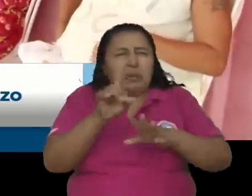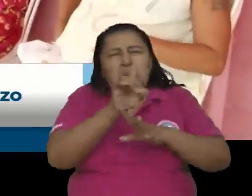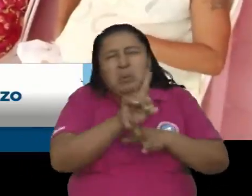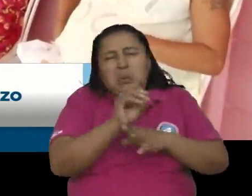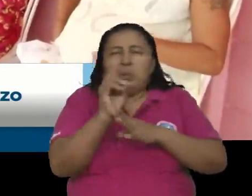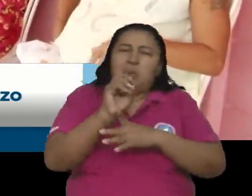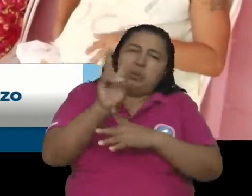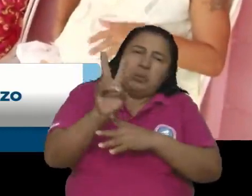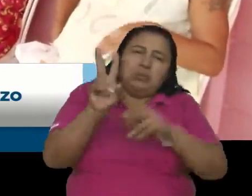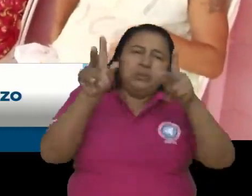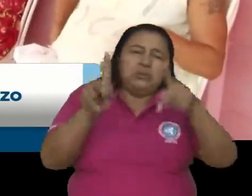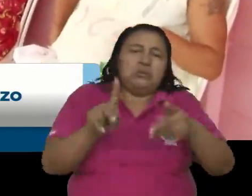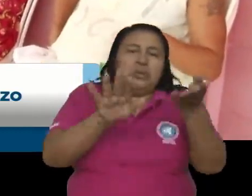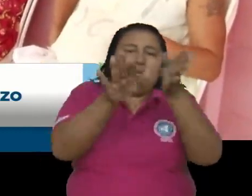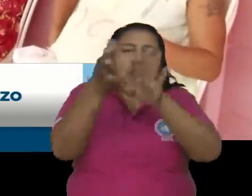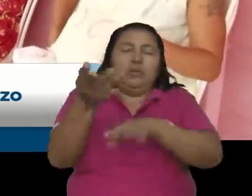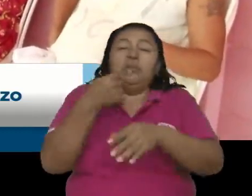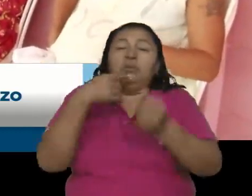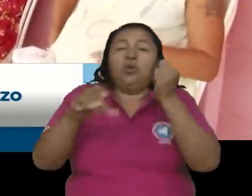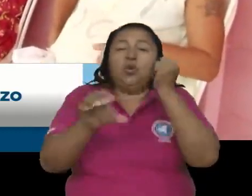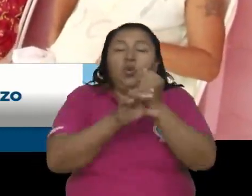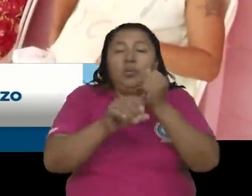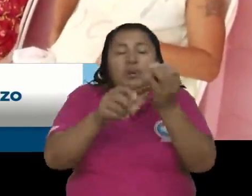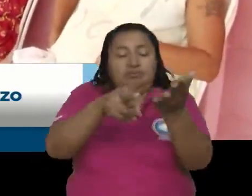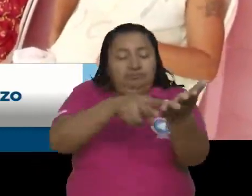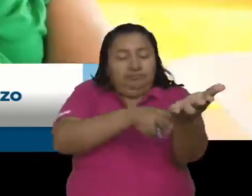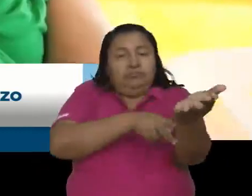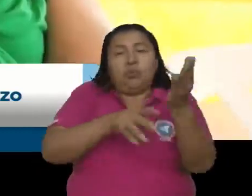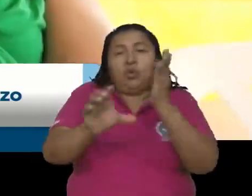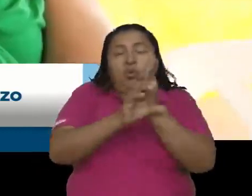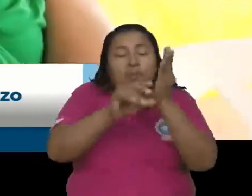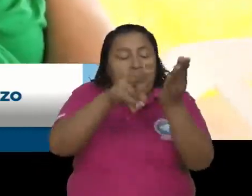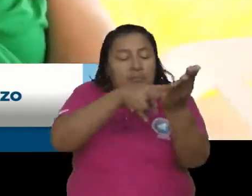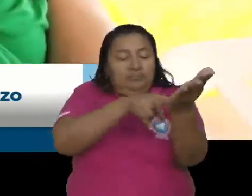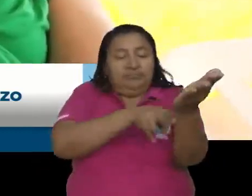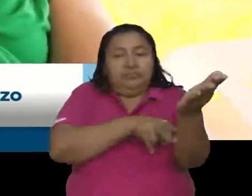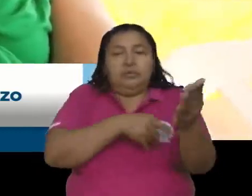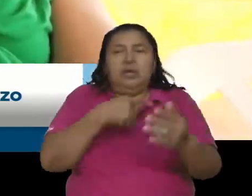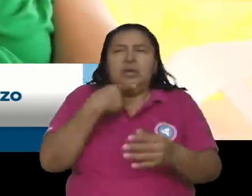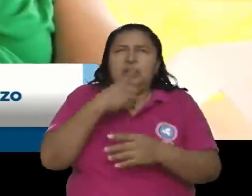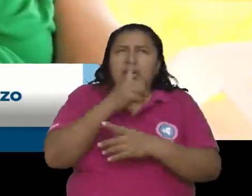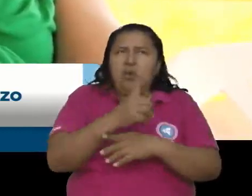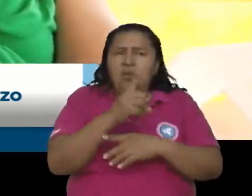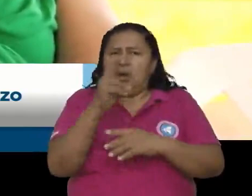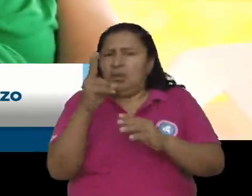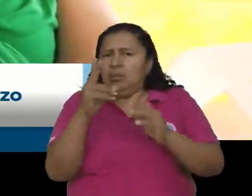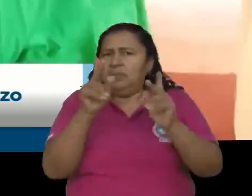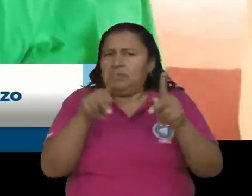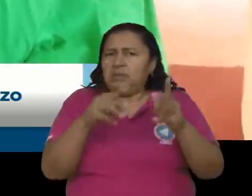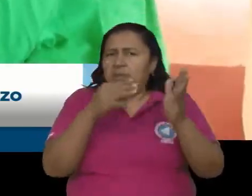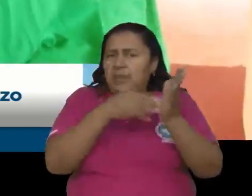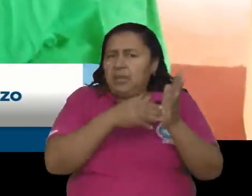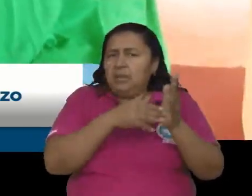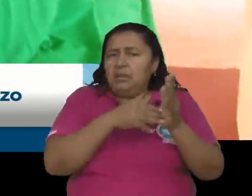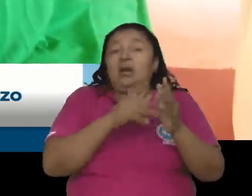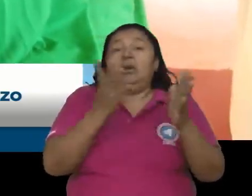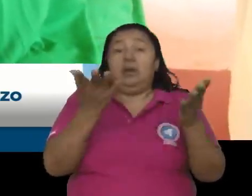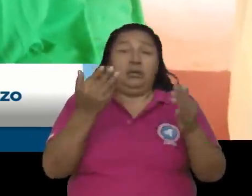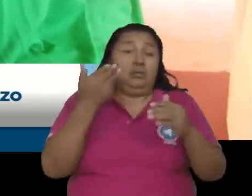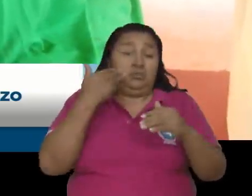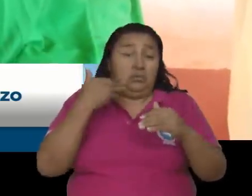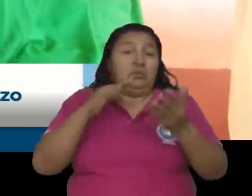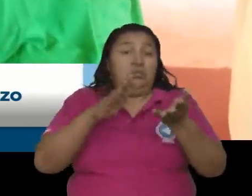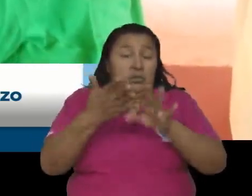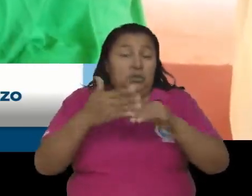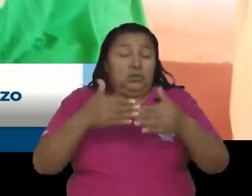dos pacientes que fallecen por esta causa de 1,000. Pero usted debe decir, una o dos de 1,000 no es nada, no, pero es una muerte materna. Y lo más importante